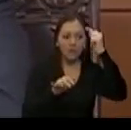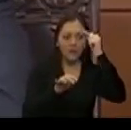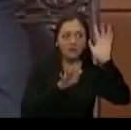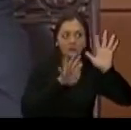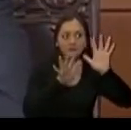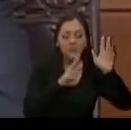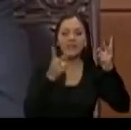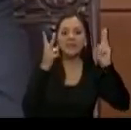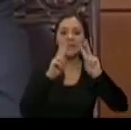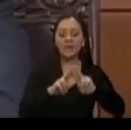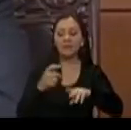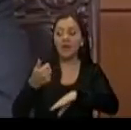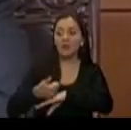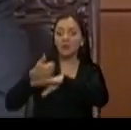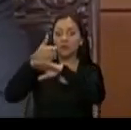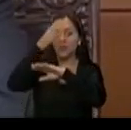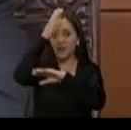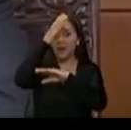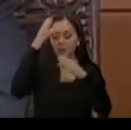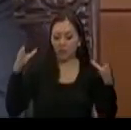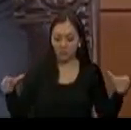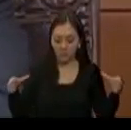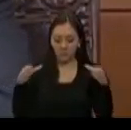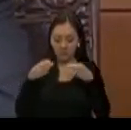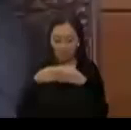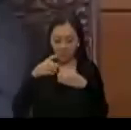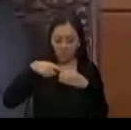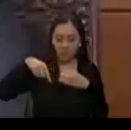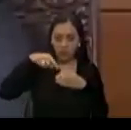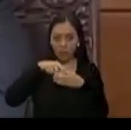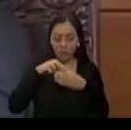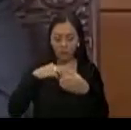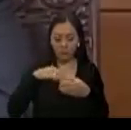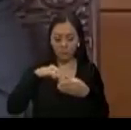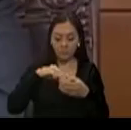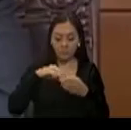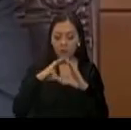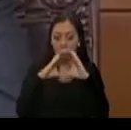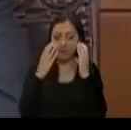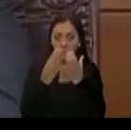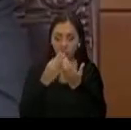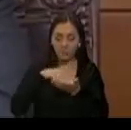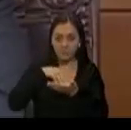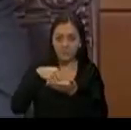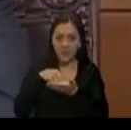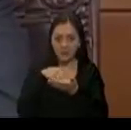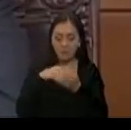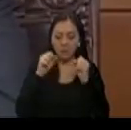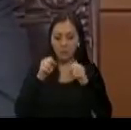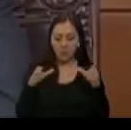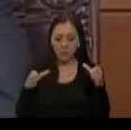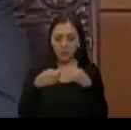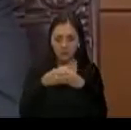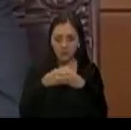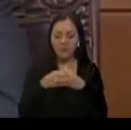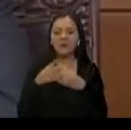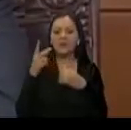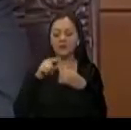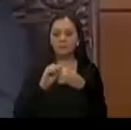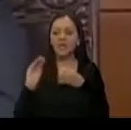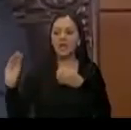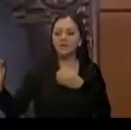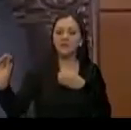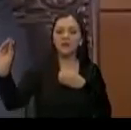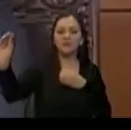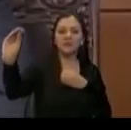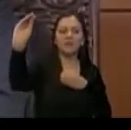que lo estamos haciendo con la Conferencia Episcopal también pueda llegar a las otras autoridades seccionales, a los